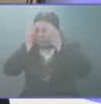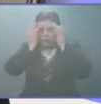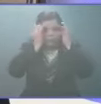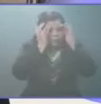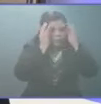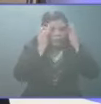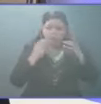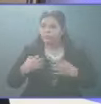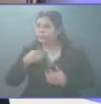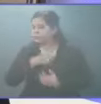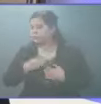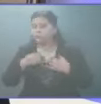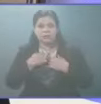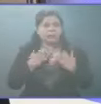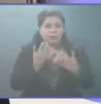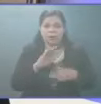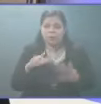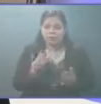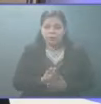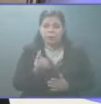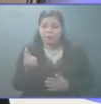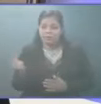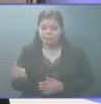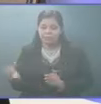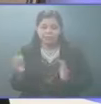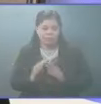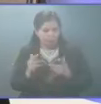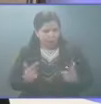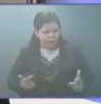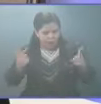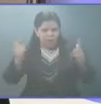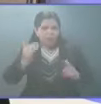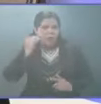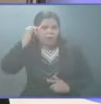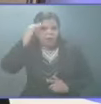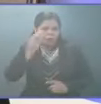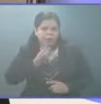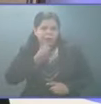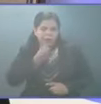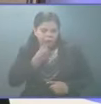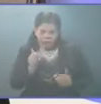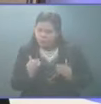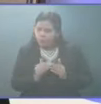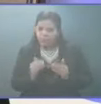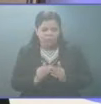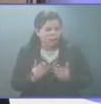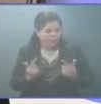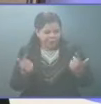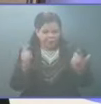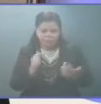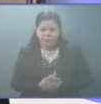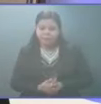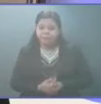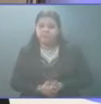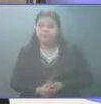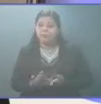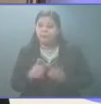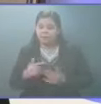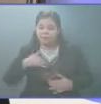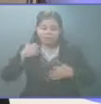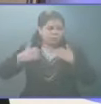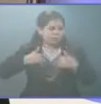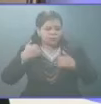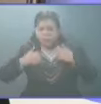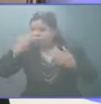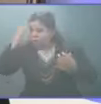de depresión en toda la población. En el adulto mayor eso no fue la excepción, ¿verdad? La ansiedad y la